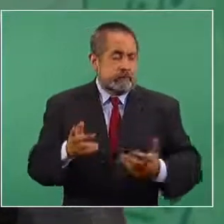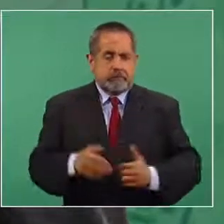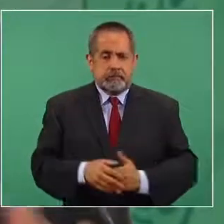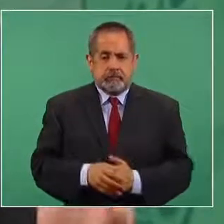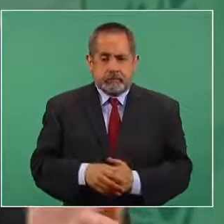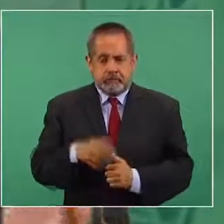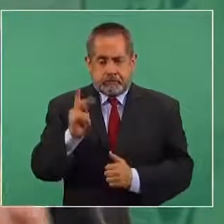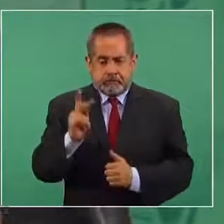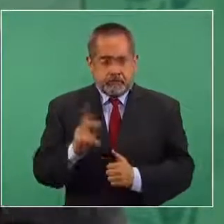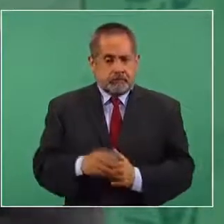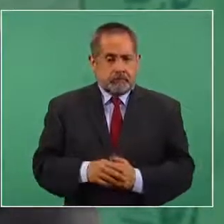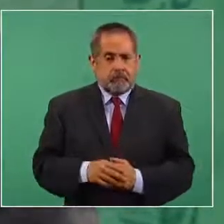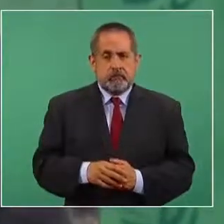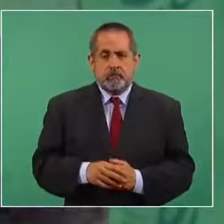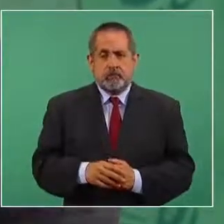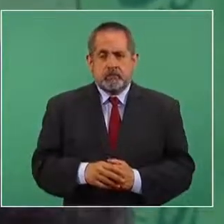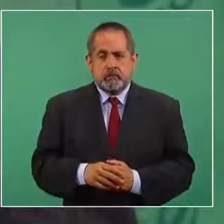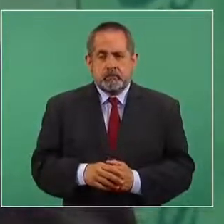pero